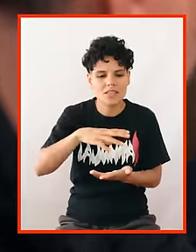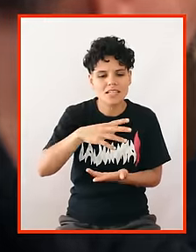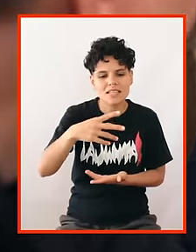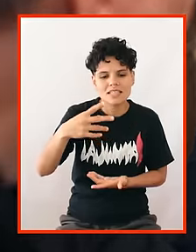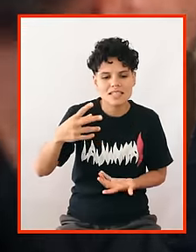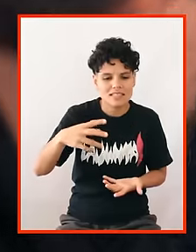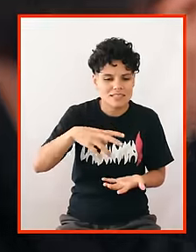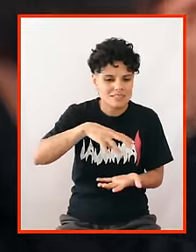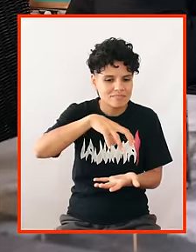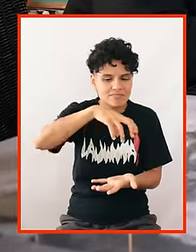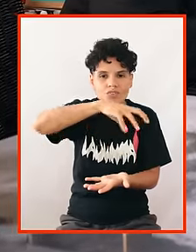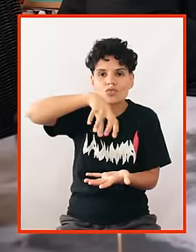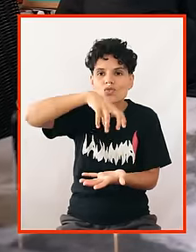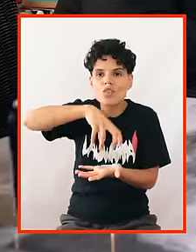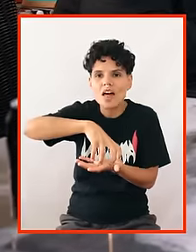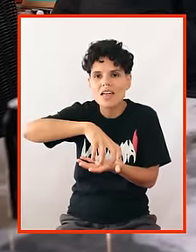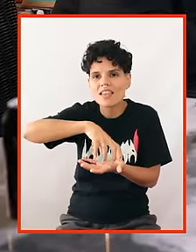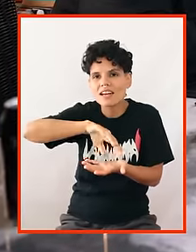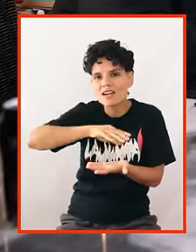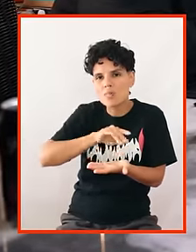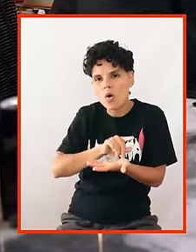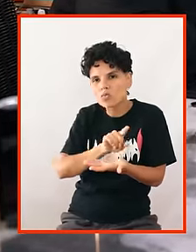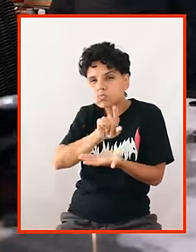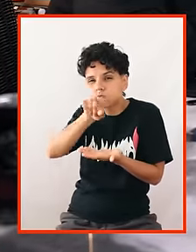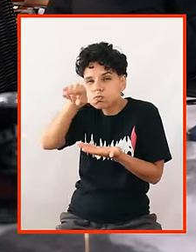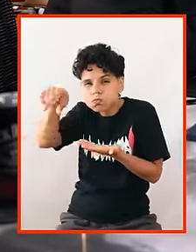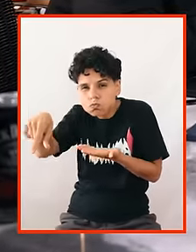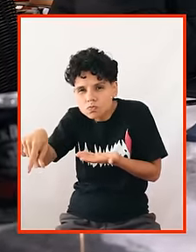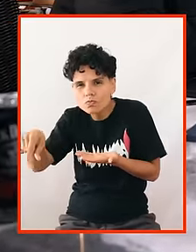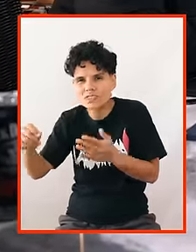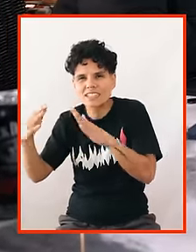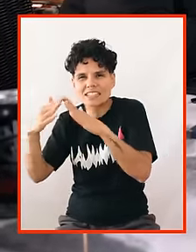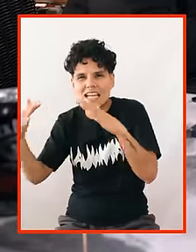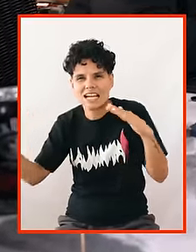Era una casa, perdían en la periferia. No, bueno, en realidad no era como esto.